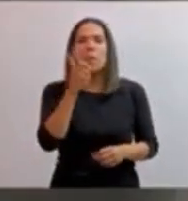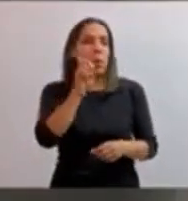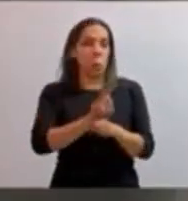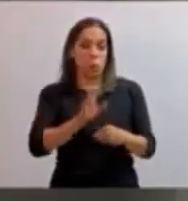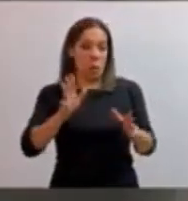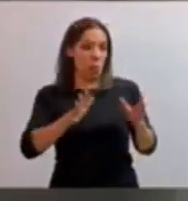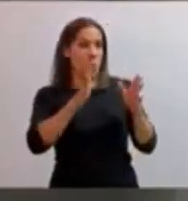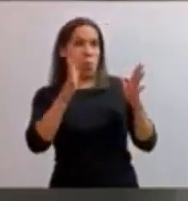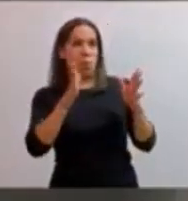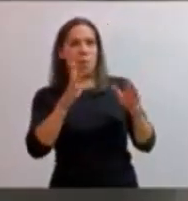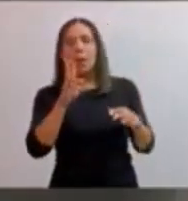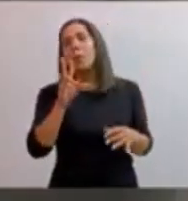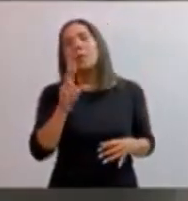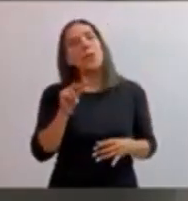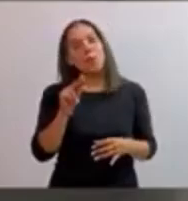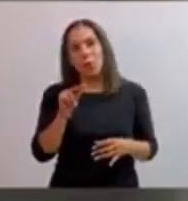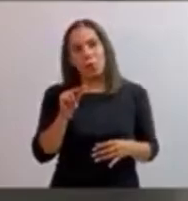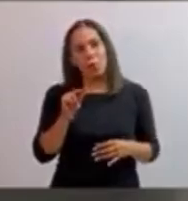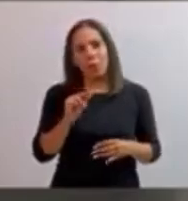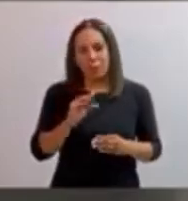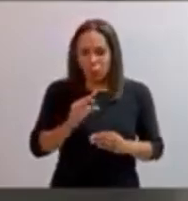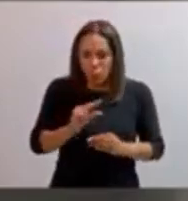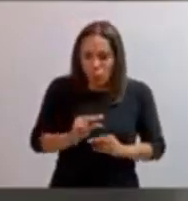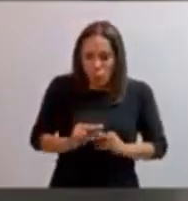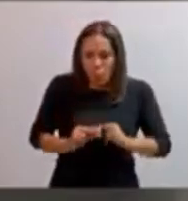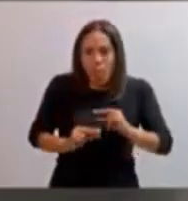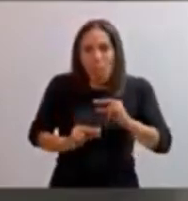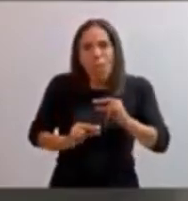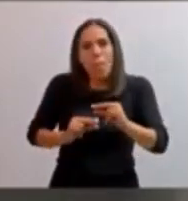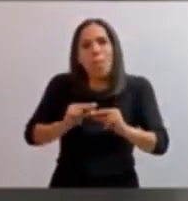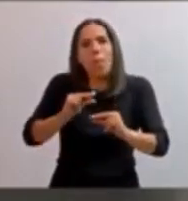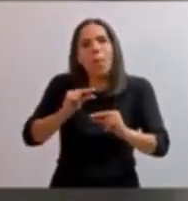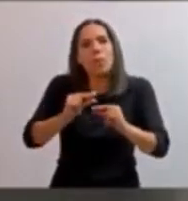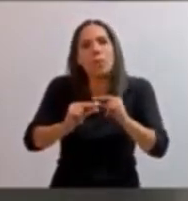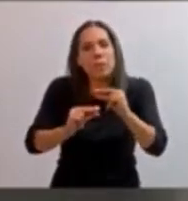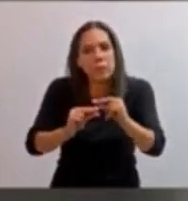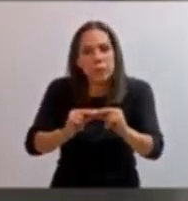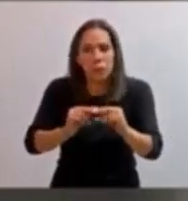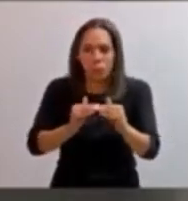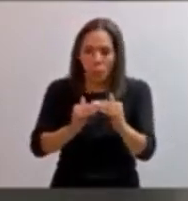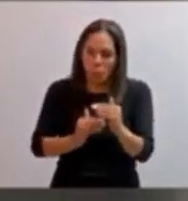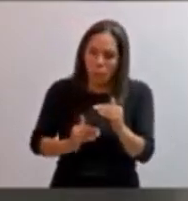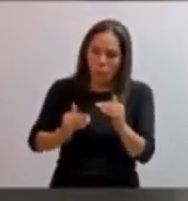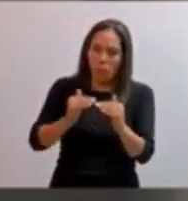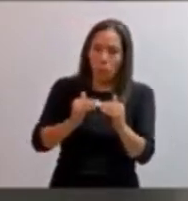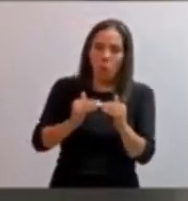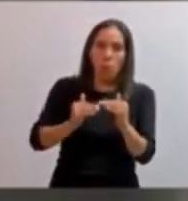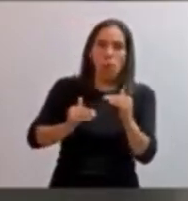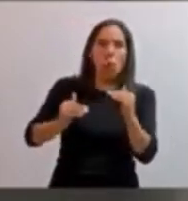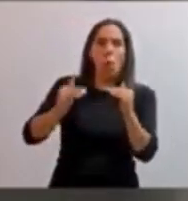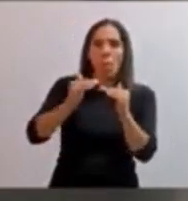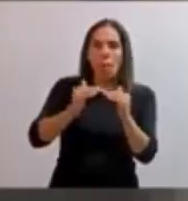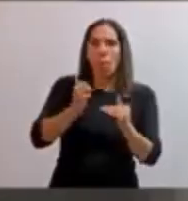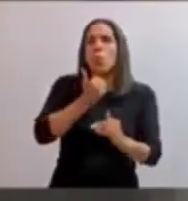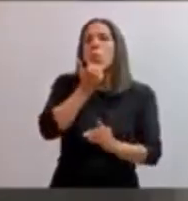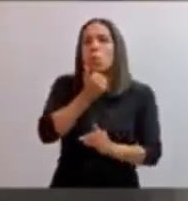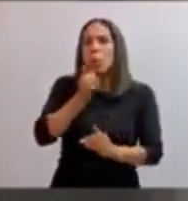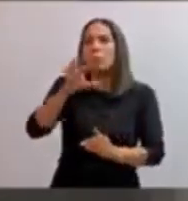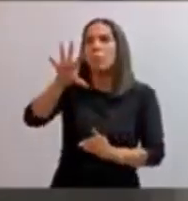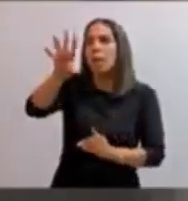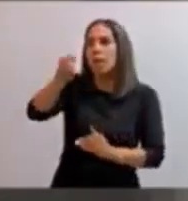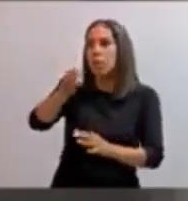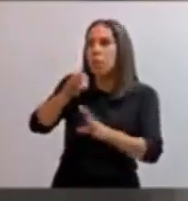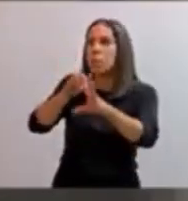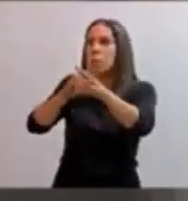no sucede así. Hay procesos de apropiación que también los estudiantes van teniendo, y los maestros es en